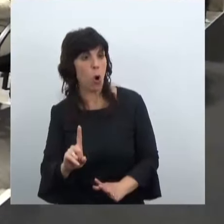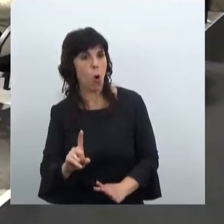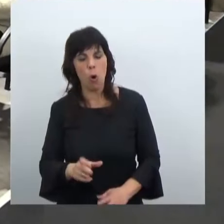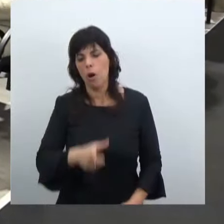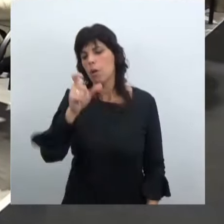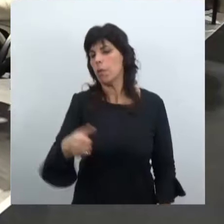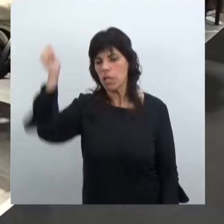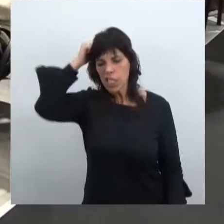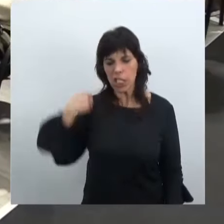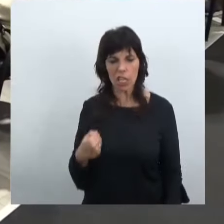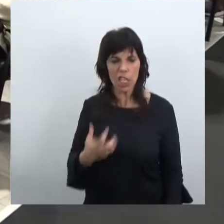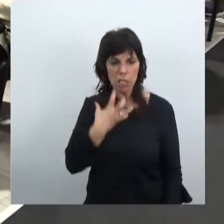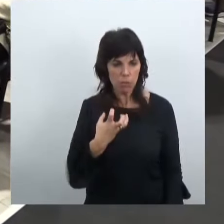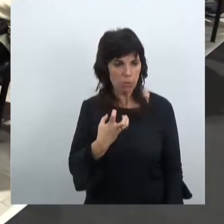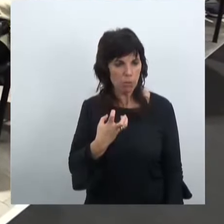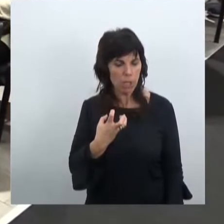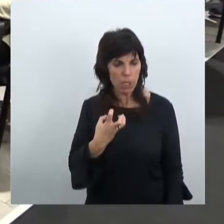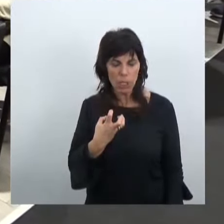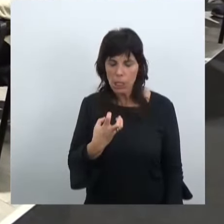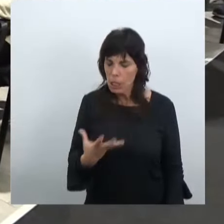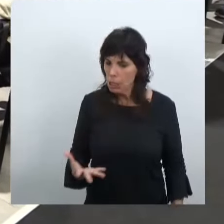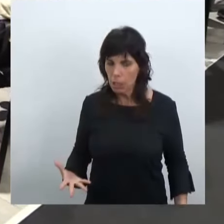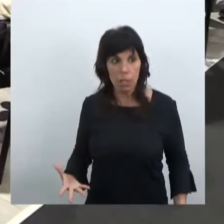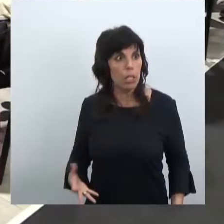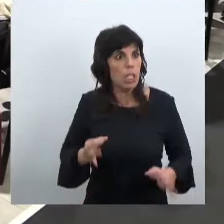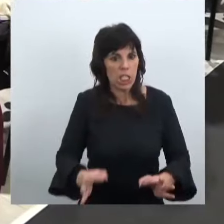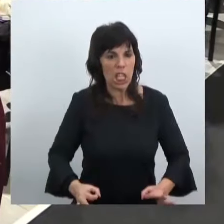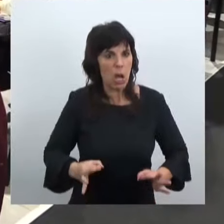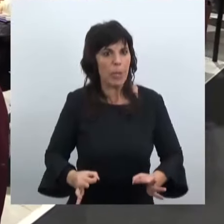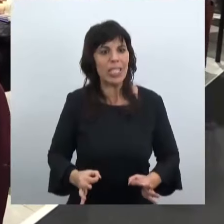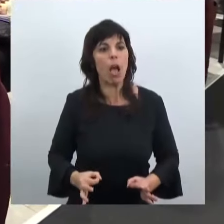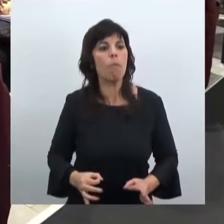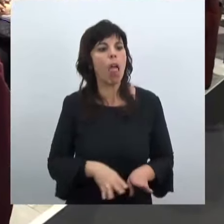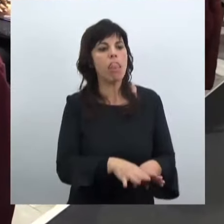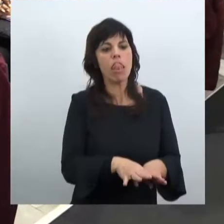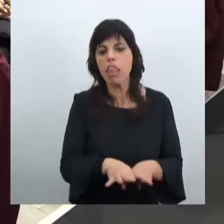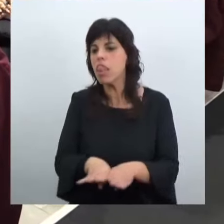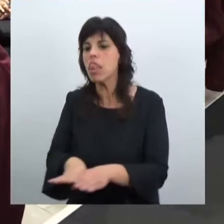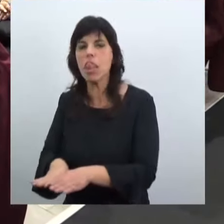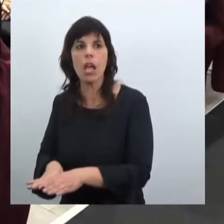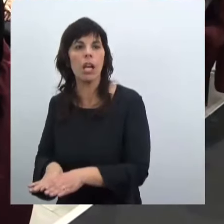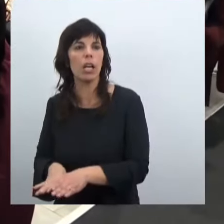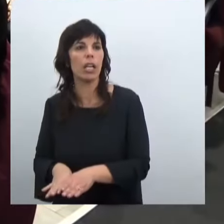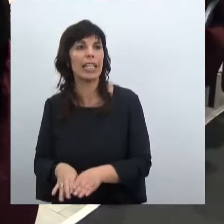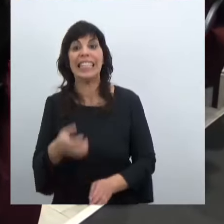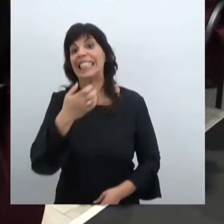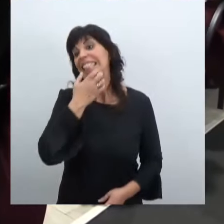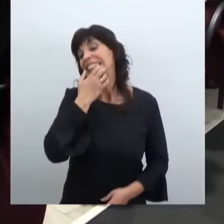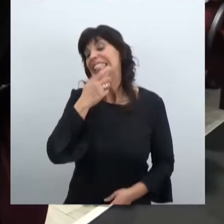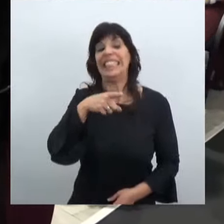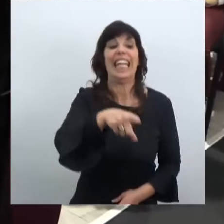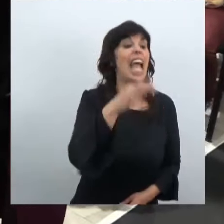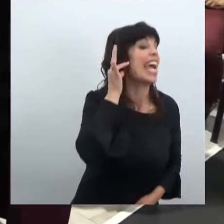terca, antipática, infumable, siempre se mete con otros. Si María tiene un problema con